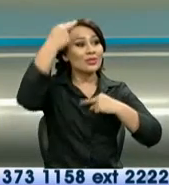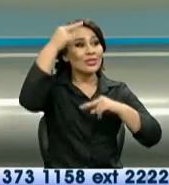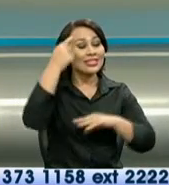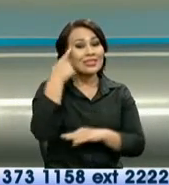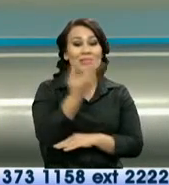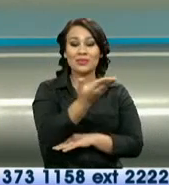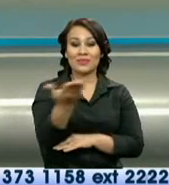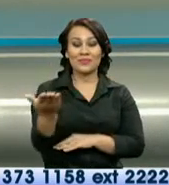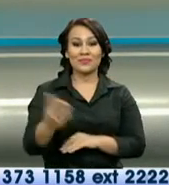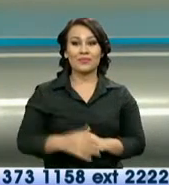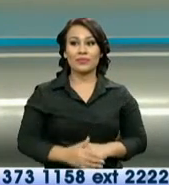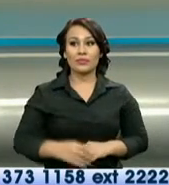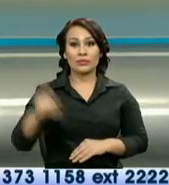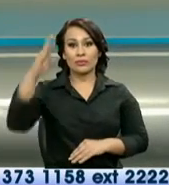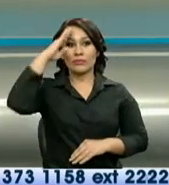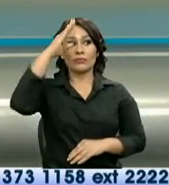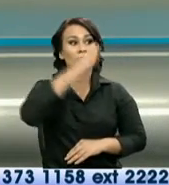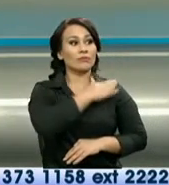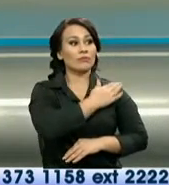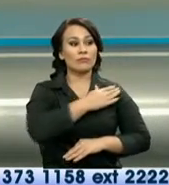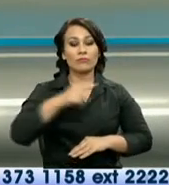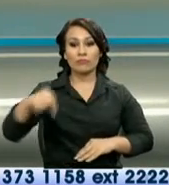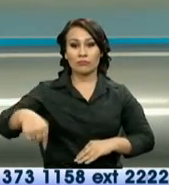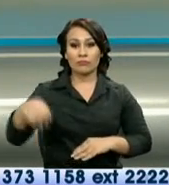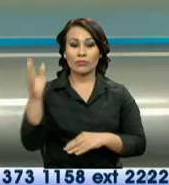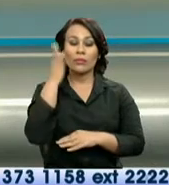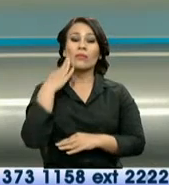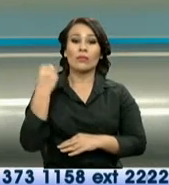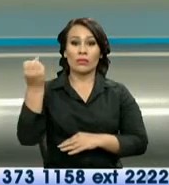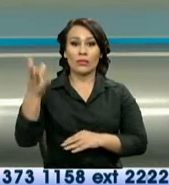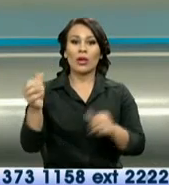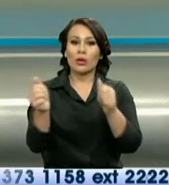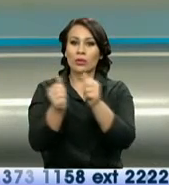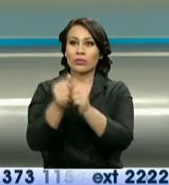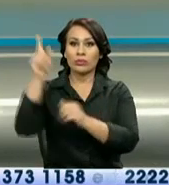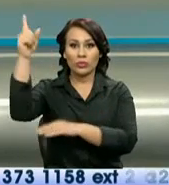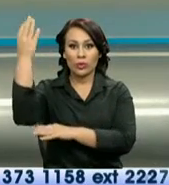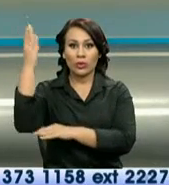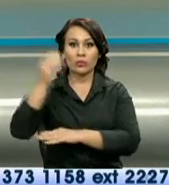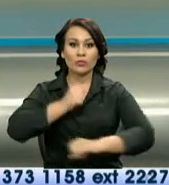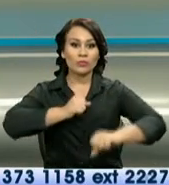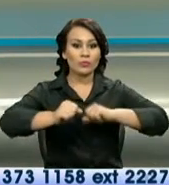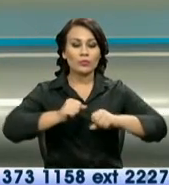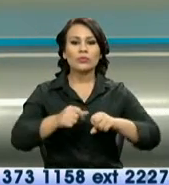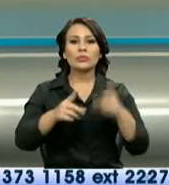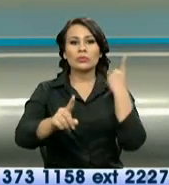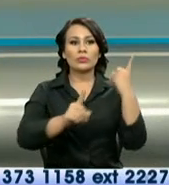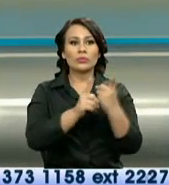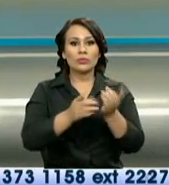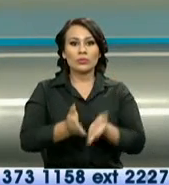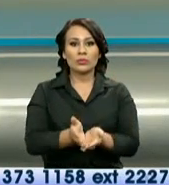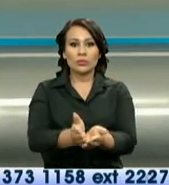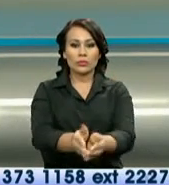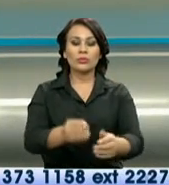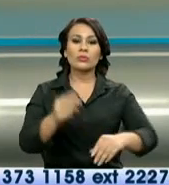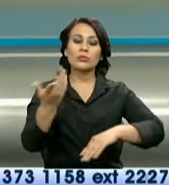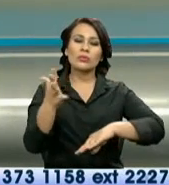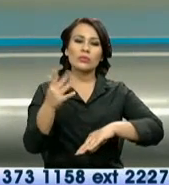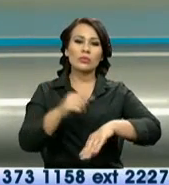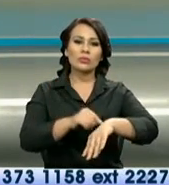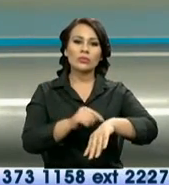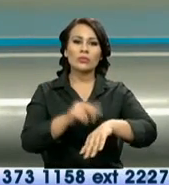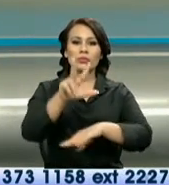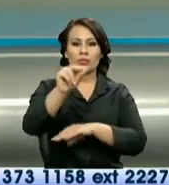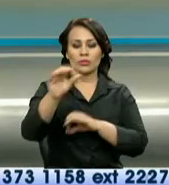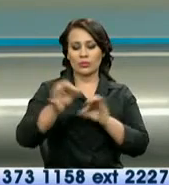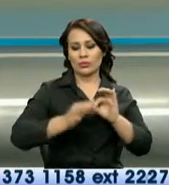información. La Armada del Ecuador, en coordinación con su similar de Colombia, ejecutó el operativo de captura de un semisumergible a 347